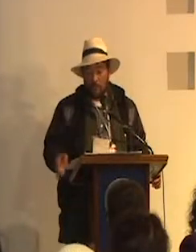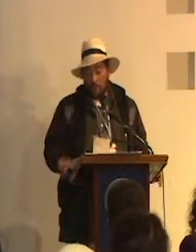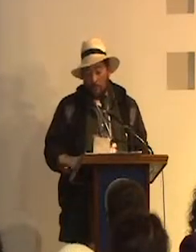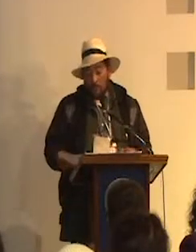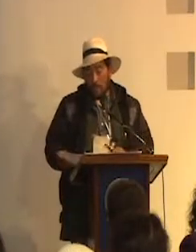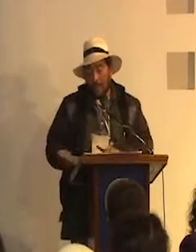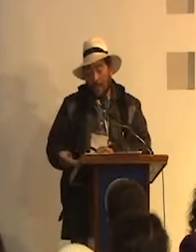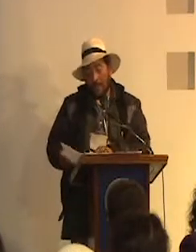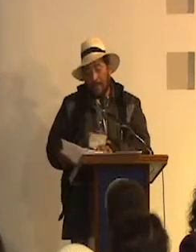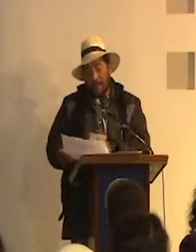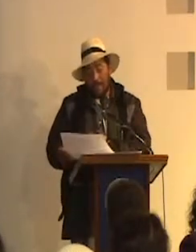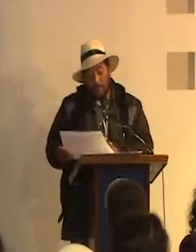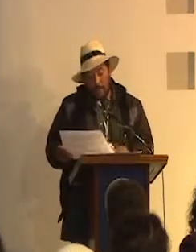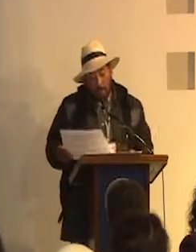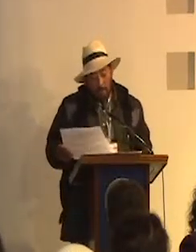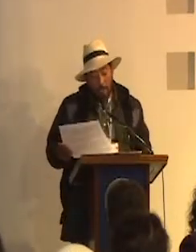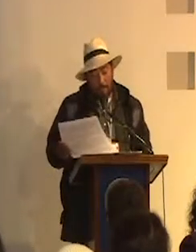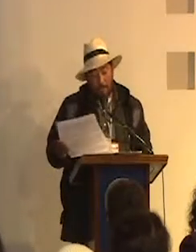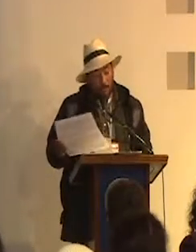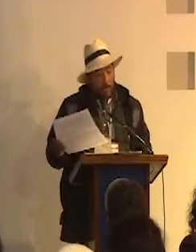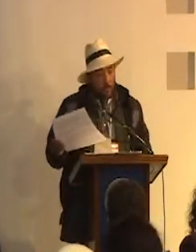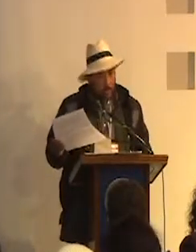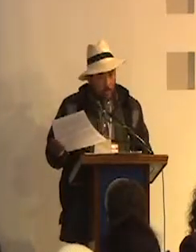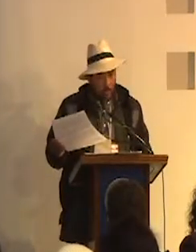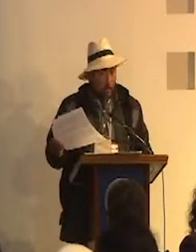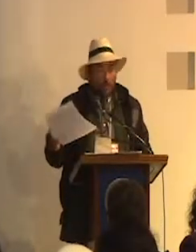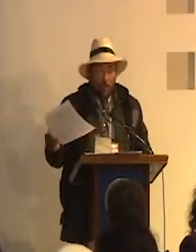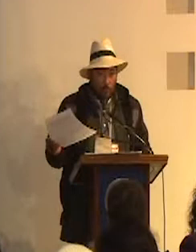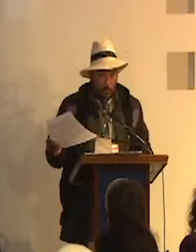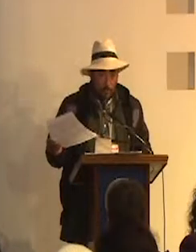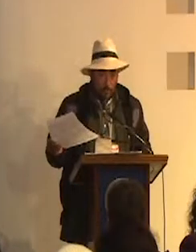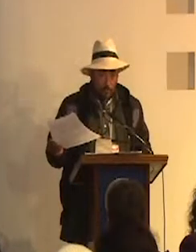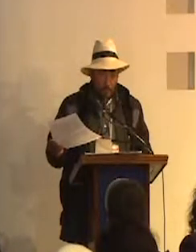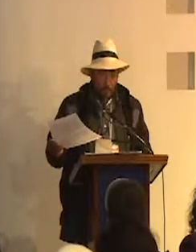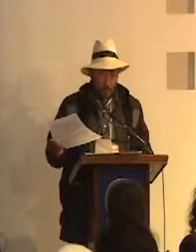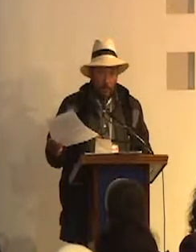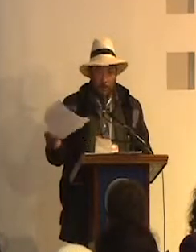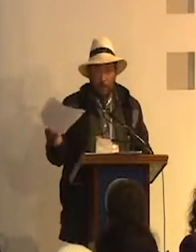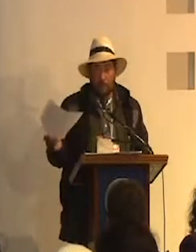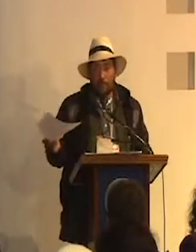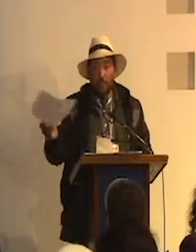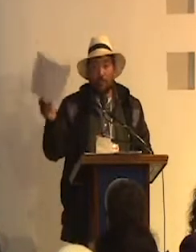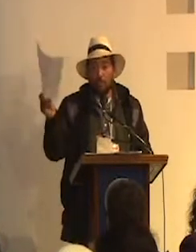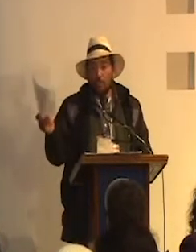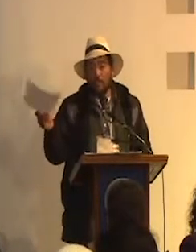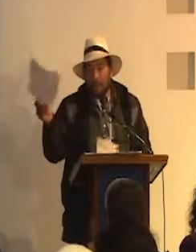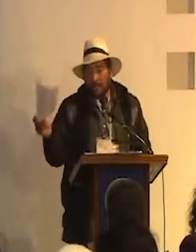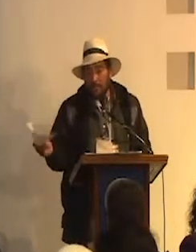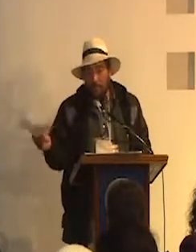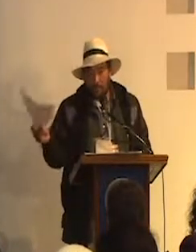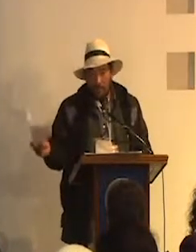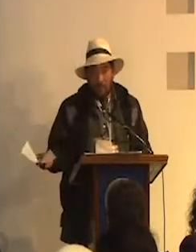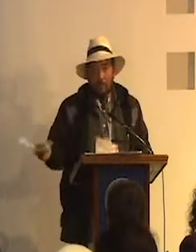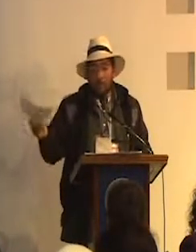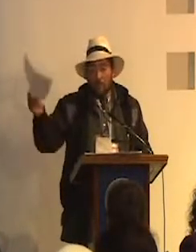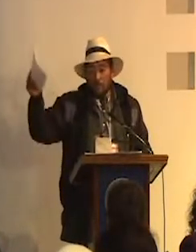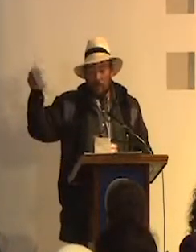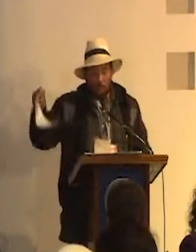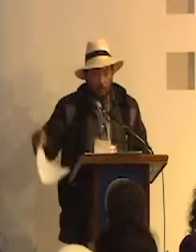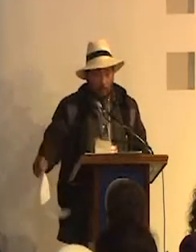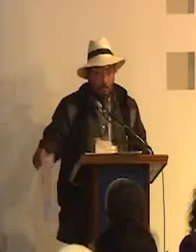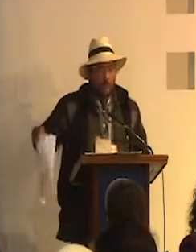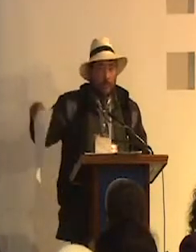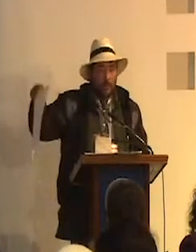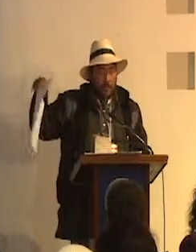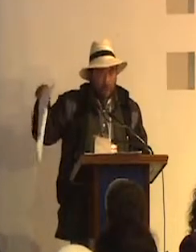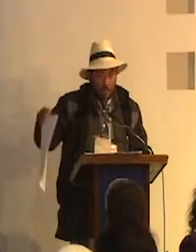tienen nuestra condición. Va 70 millones de reparación vía administrativa, no es una locura. Porque como les estoy diciendo, solo Dinamarca en el 2005